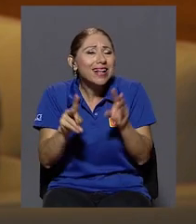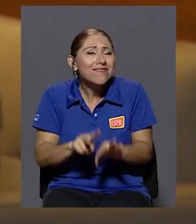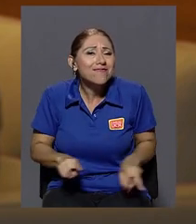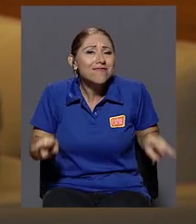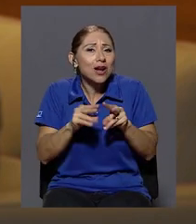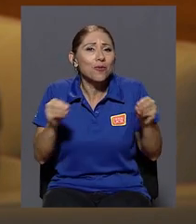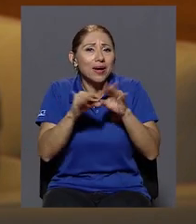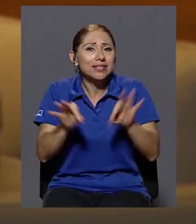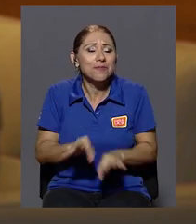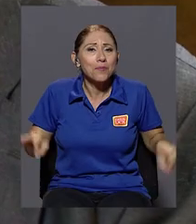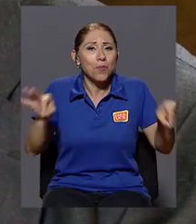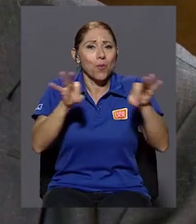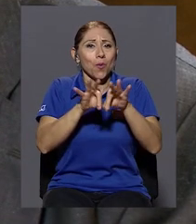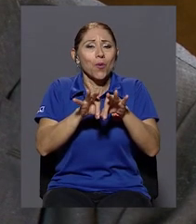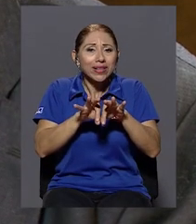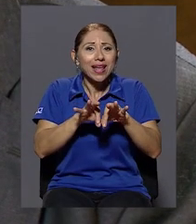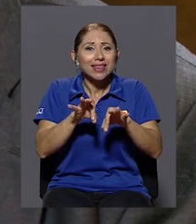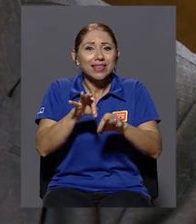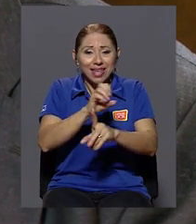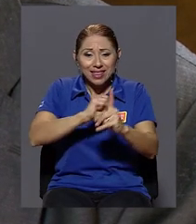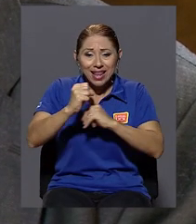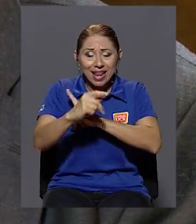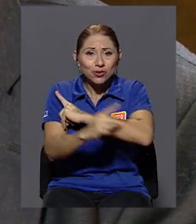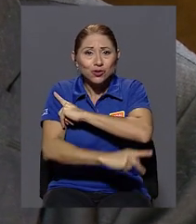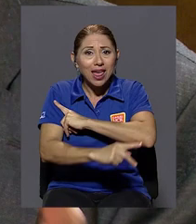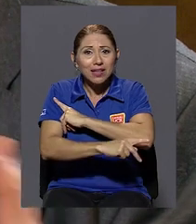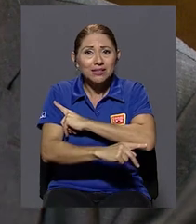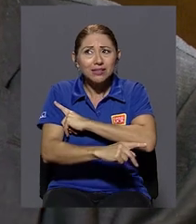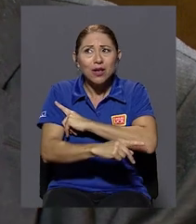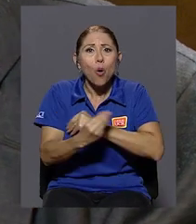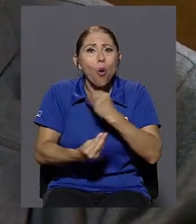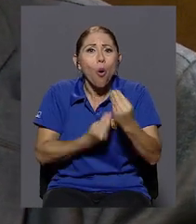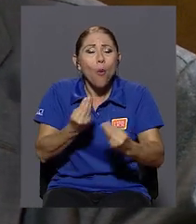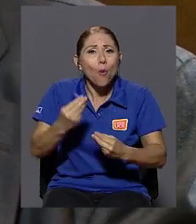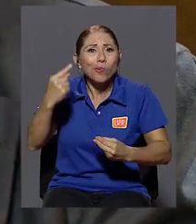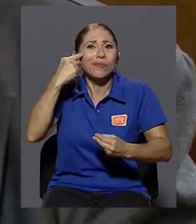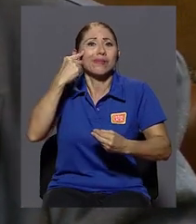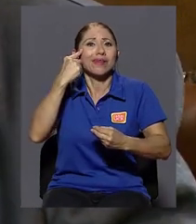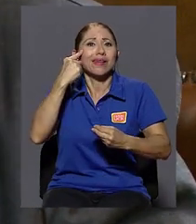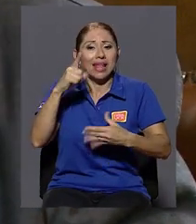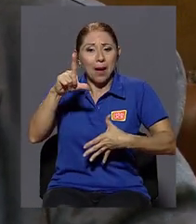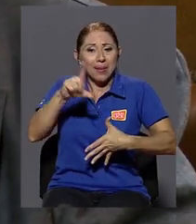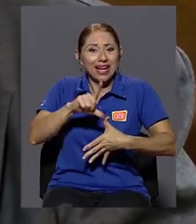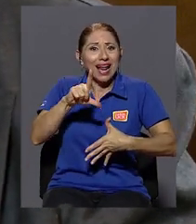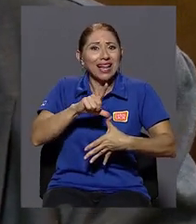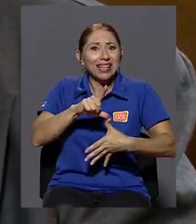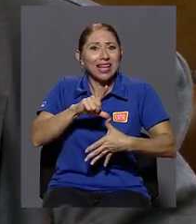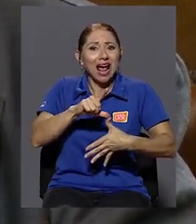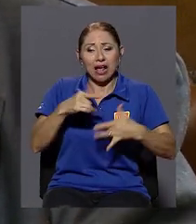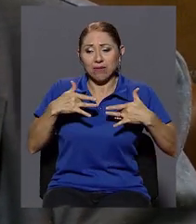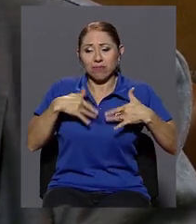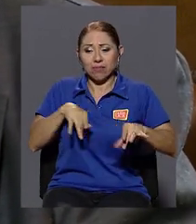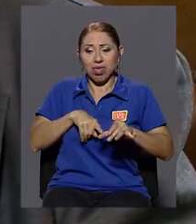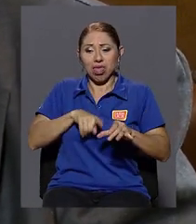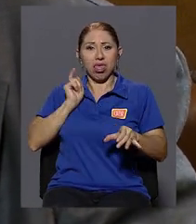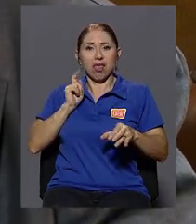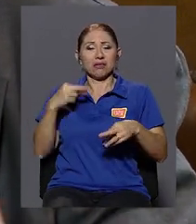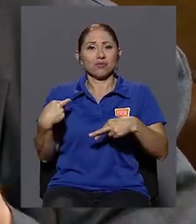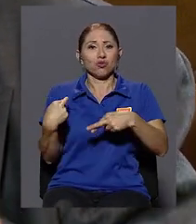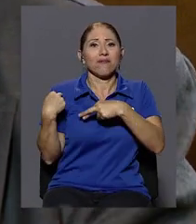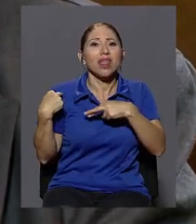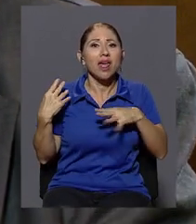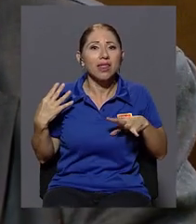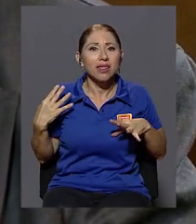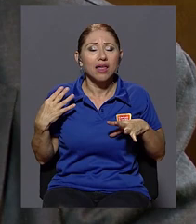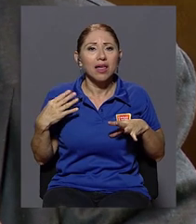más importante que tienen las sociedades, América Latina se pudiese desprender de la responsabilidad